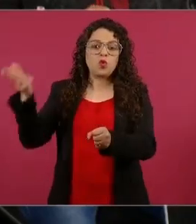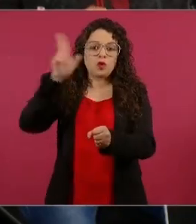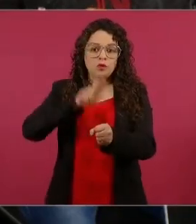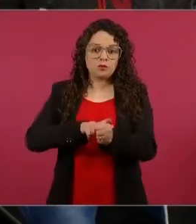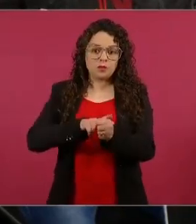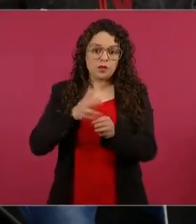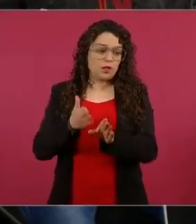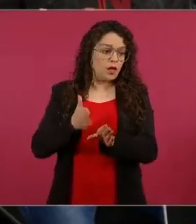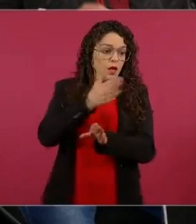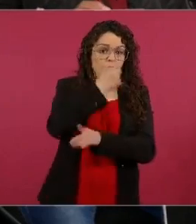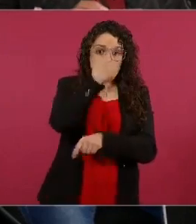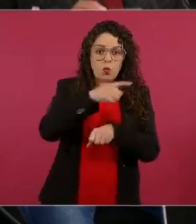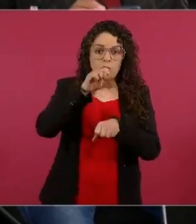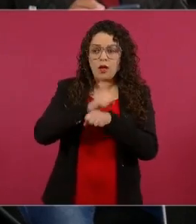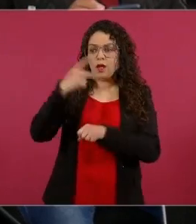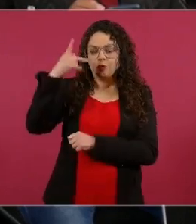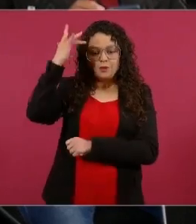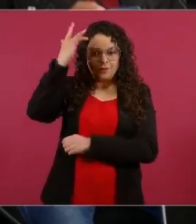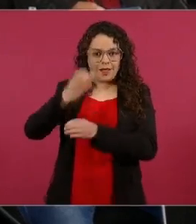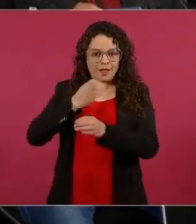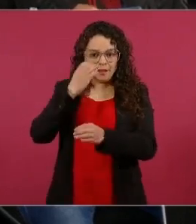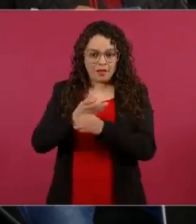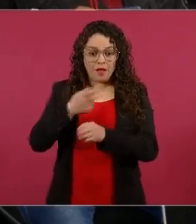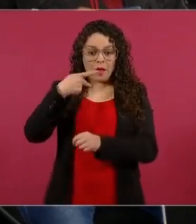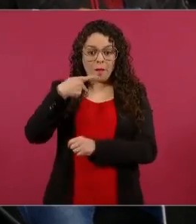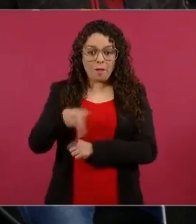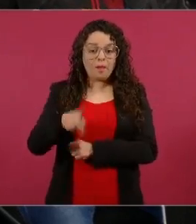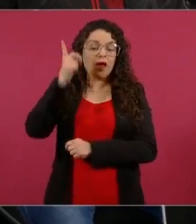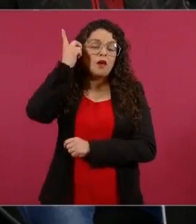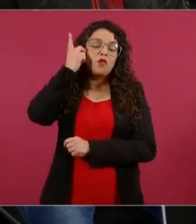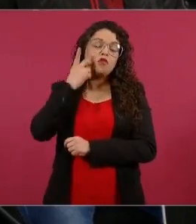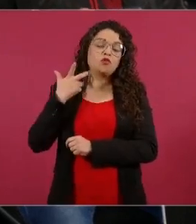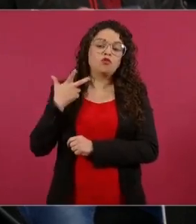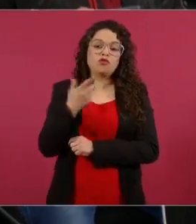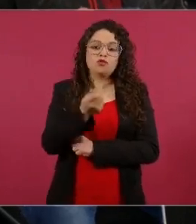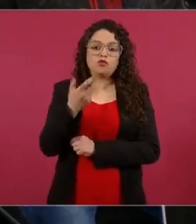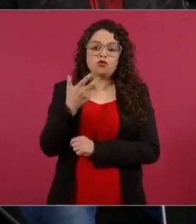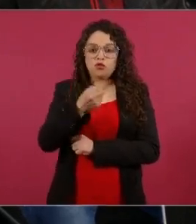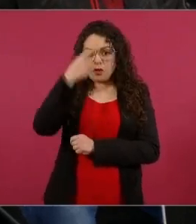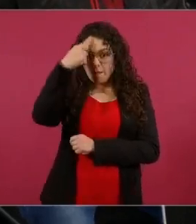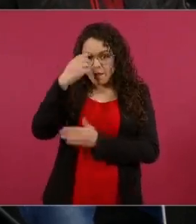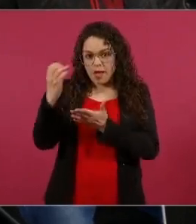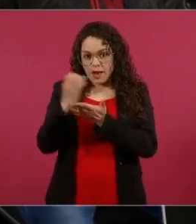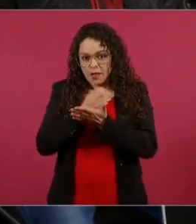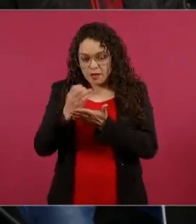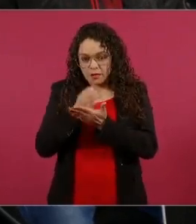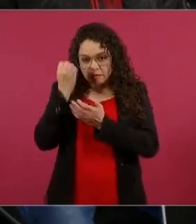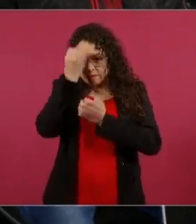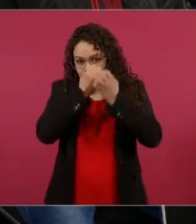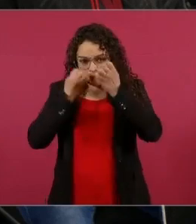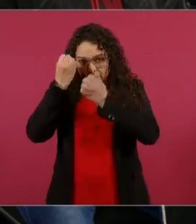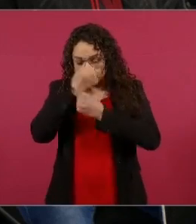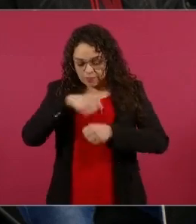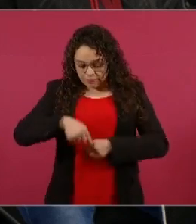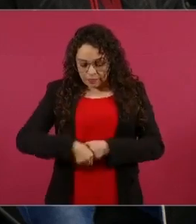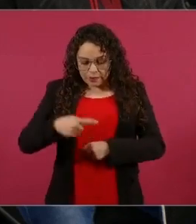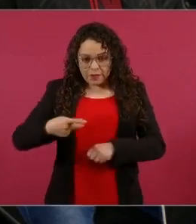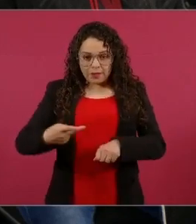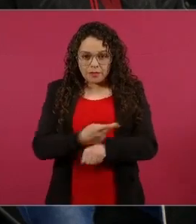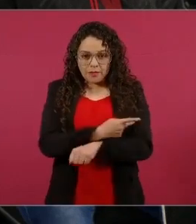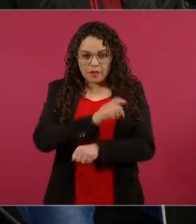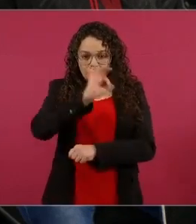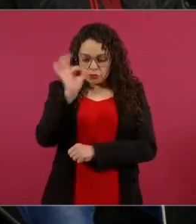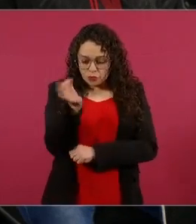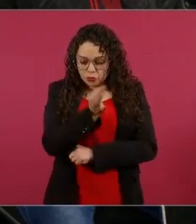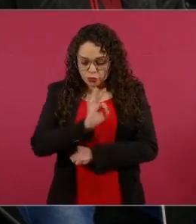y estuvo sedado TR días porque tratando de de pues de salvarle lo que le había dañado la La bala